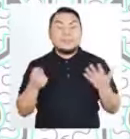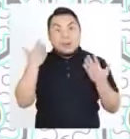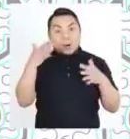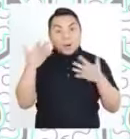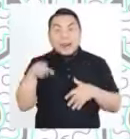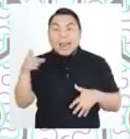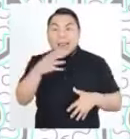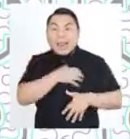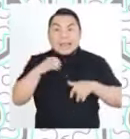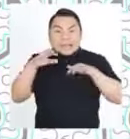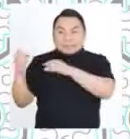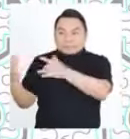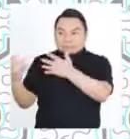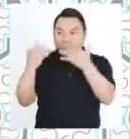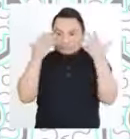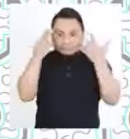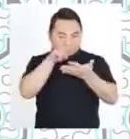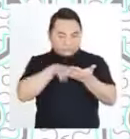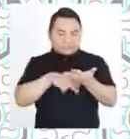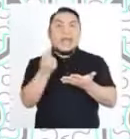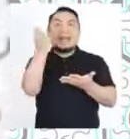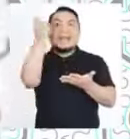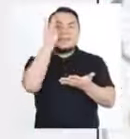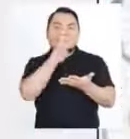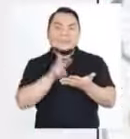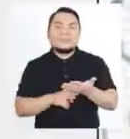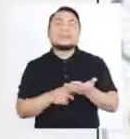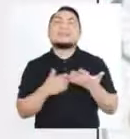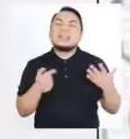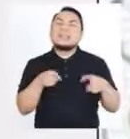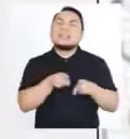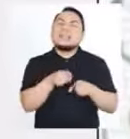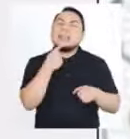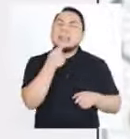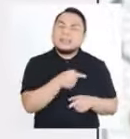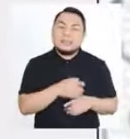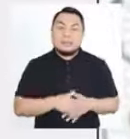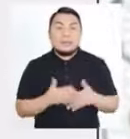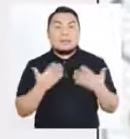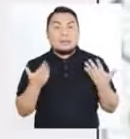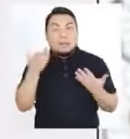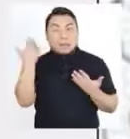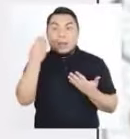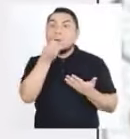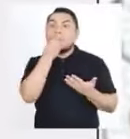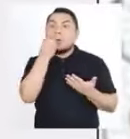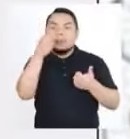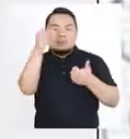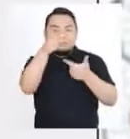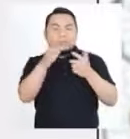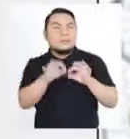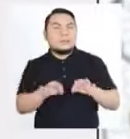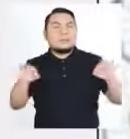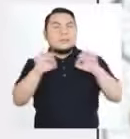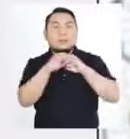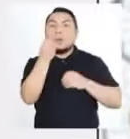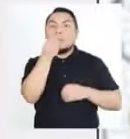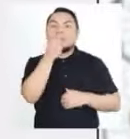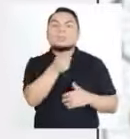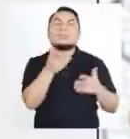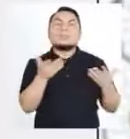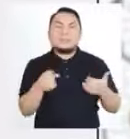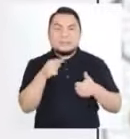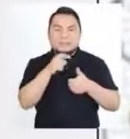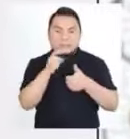Con la magia de Decao pude leer muy rápido. El texto menciona que entre los nutrientes esenciales que